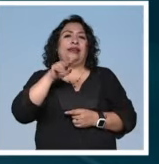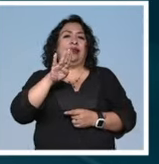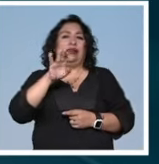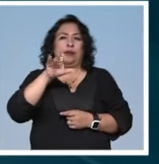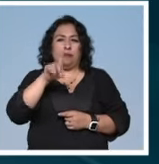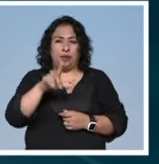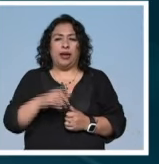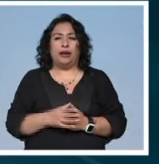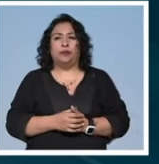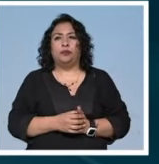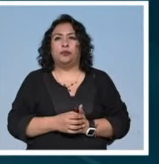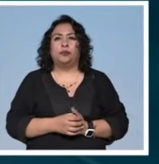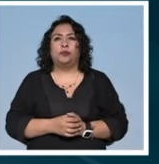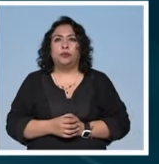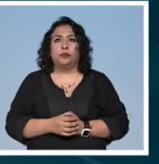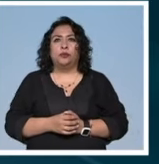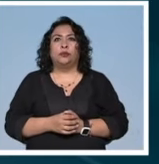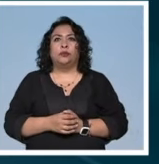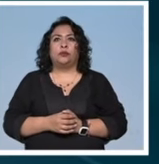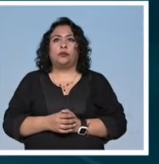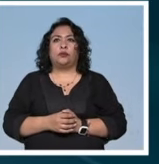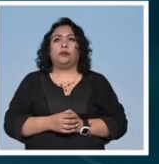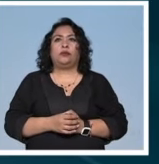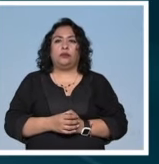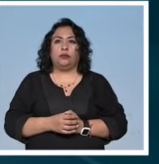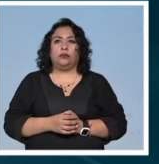Artes y Literatura.